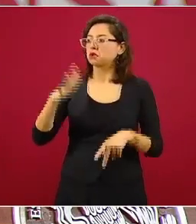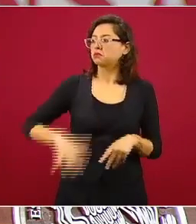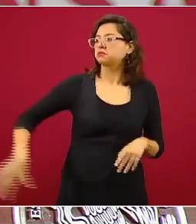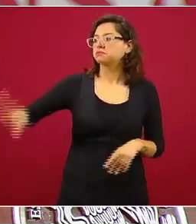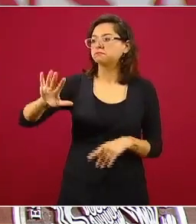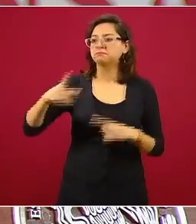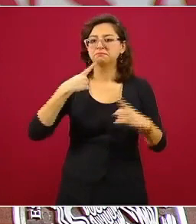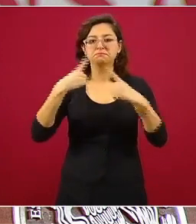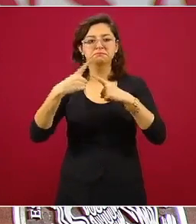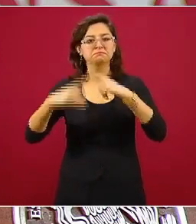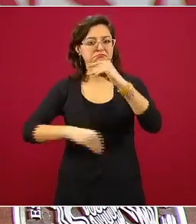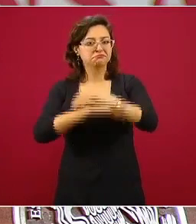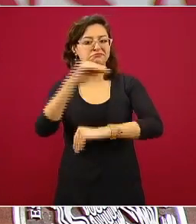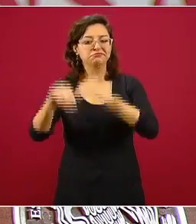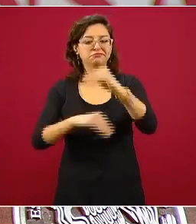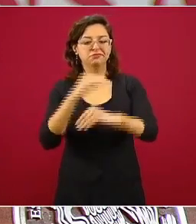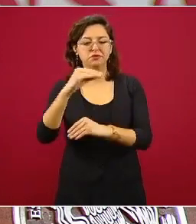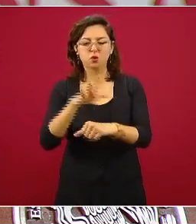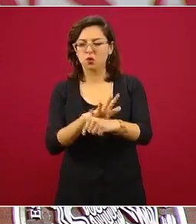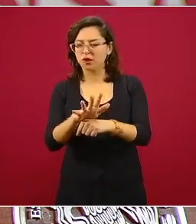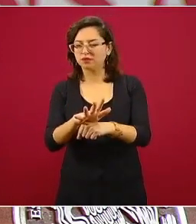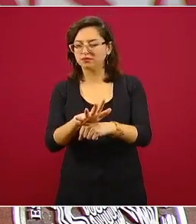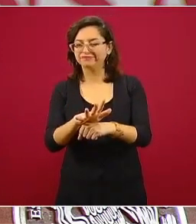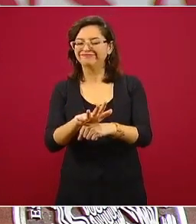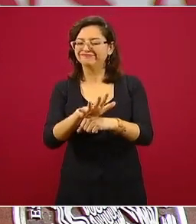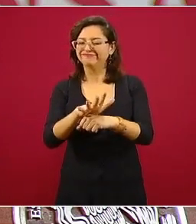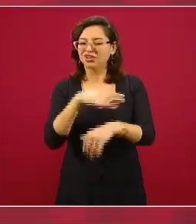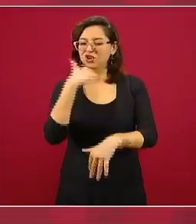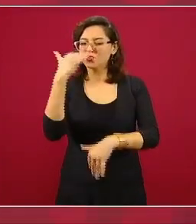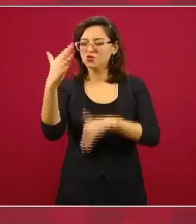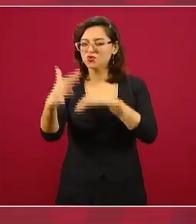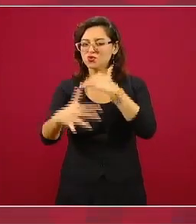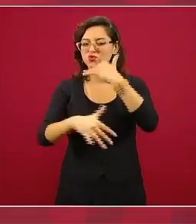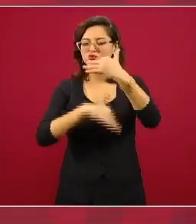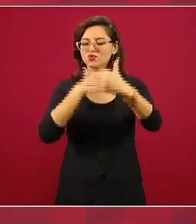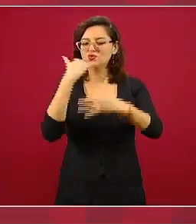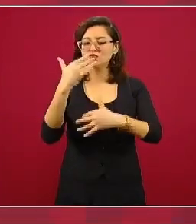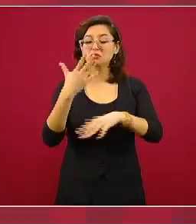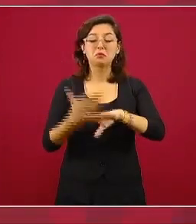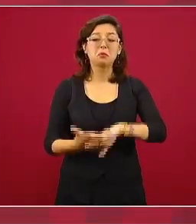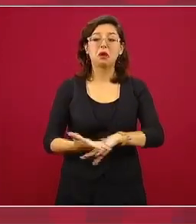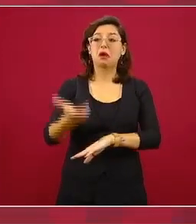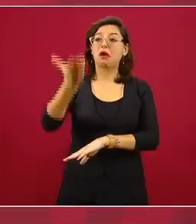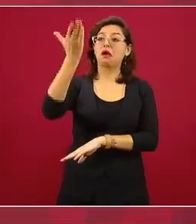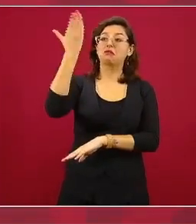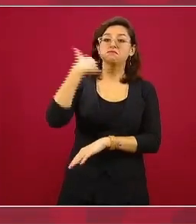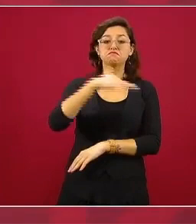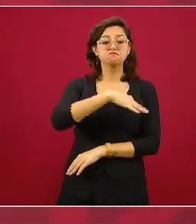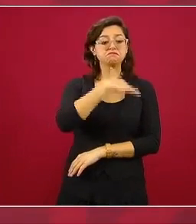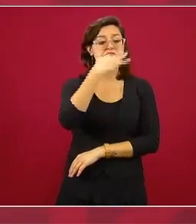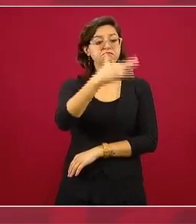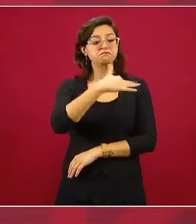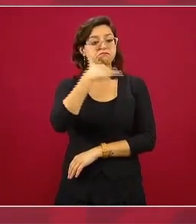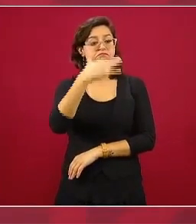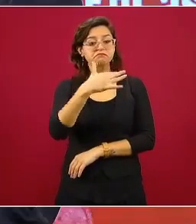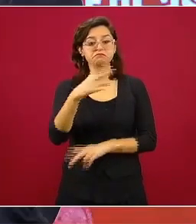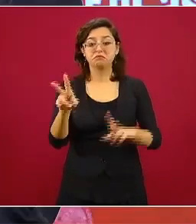Antes el tema de la corrupción no era parte de la agenda.